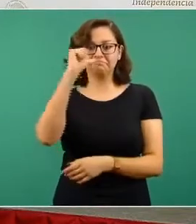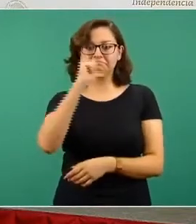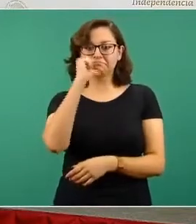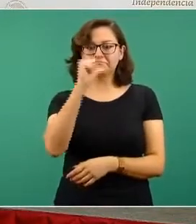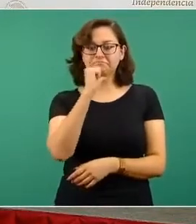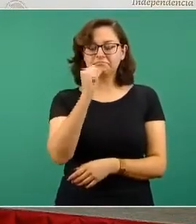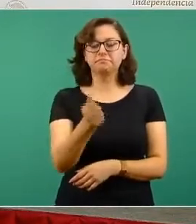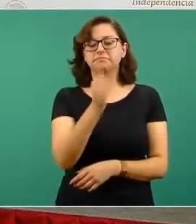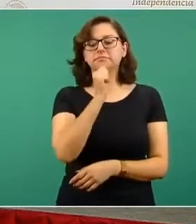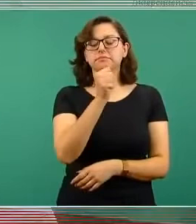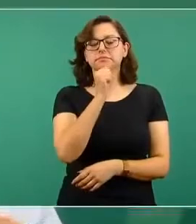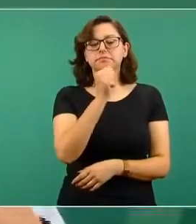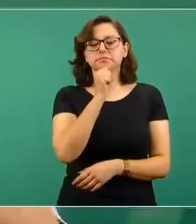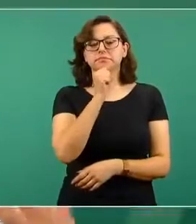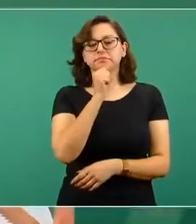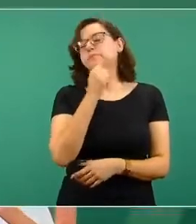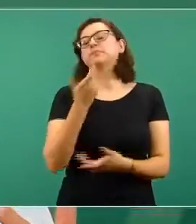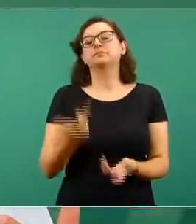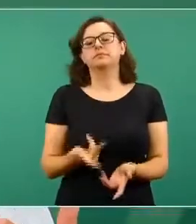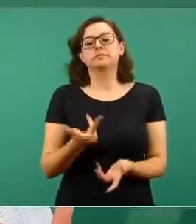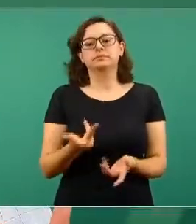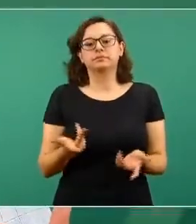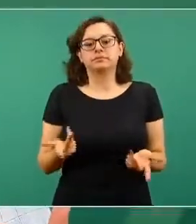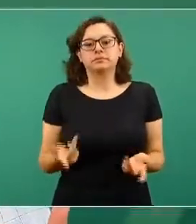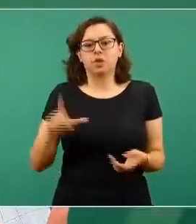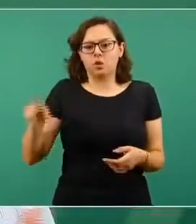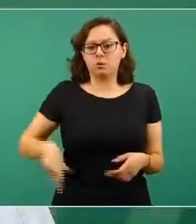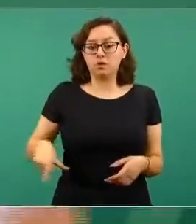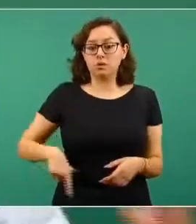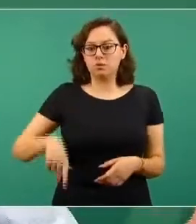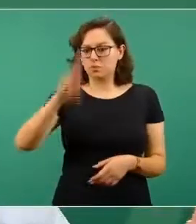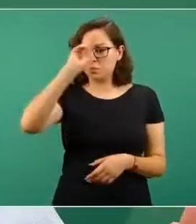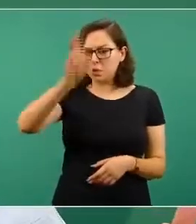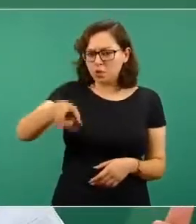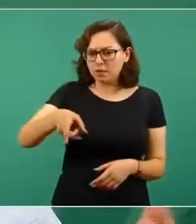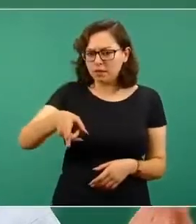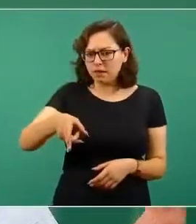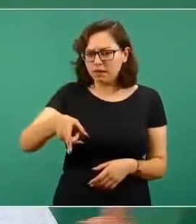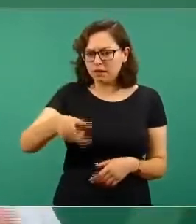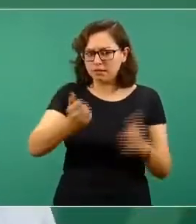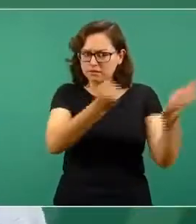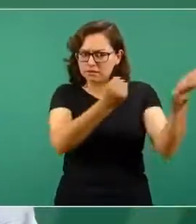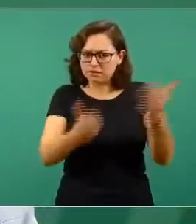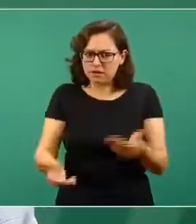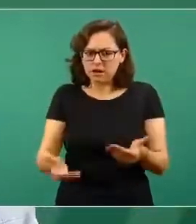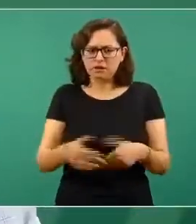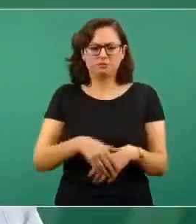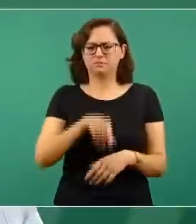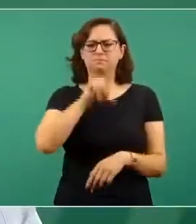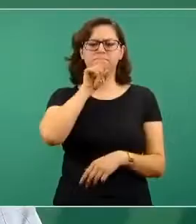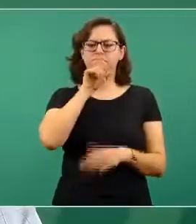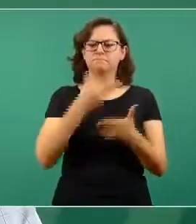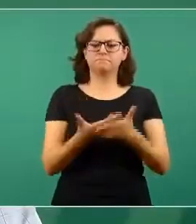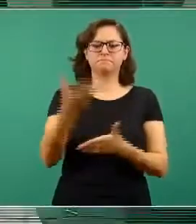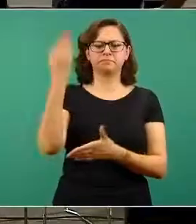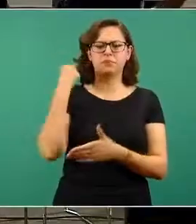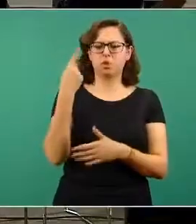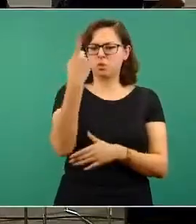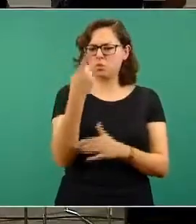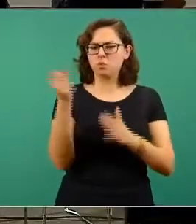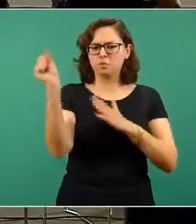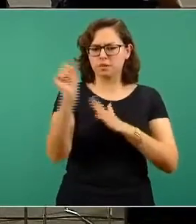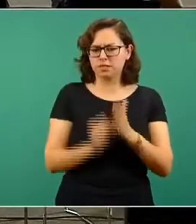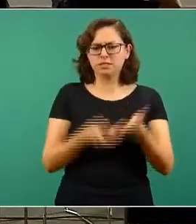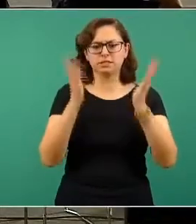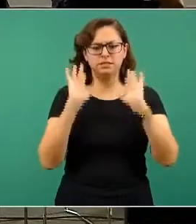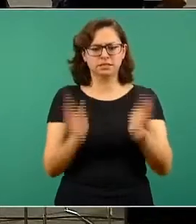o la pregunta al principio era si había una restricción por parte del gobierno mexicano. Ya hace algunas semanas, prácticamente más de un mes, es un tema que se dejó muy